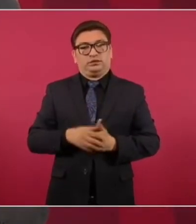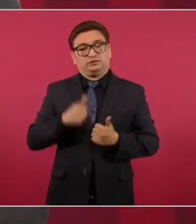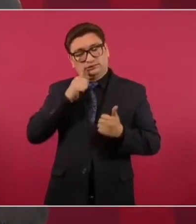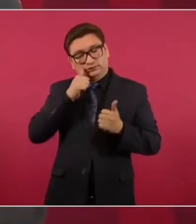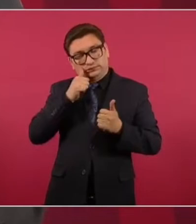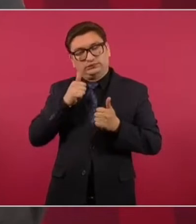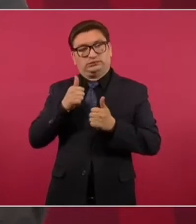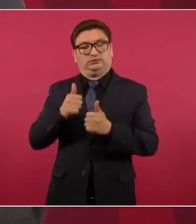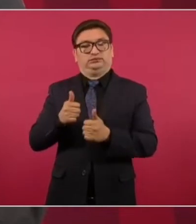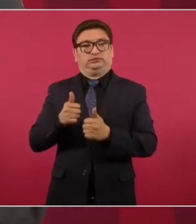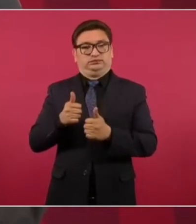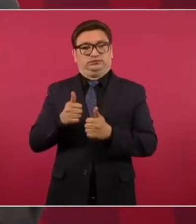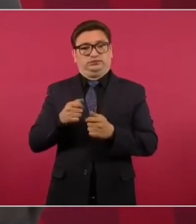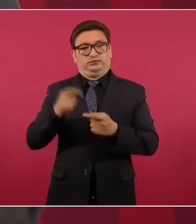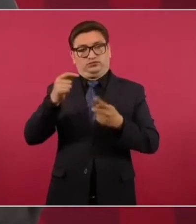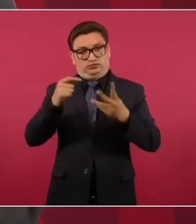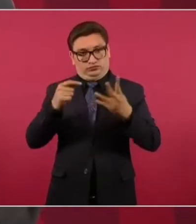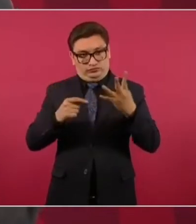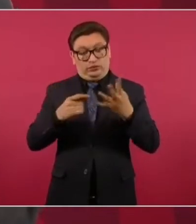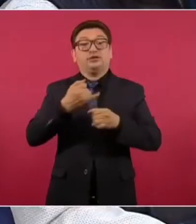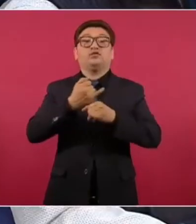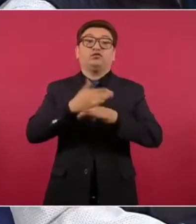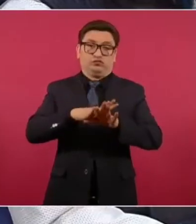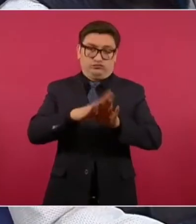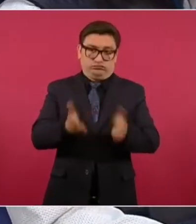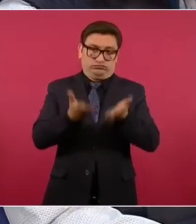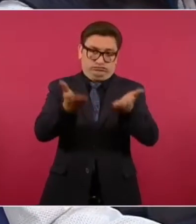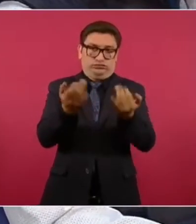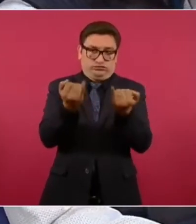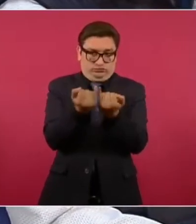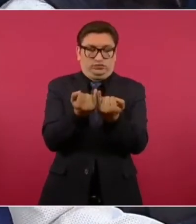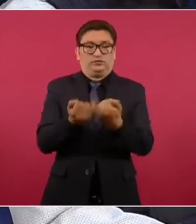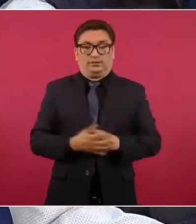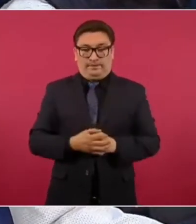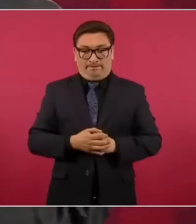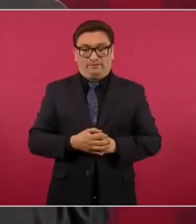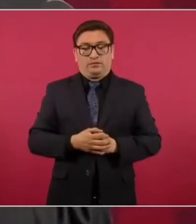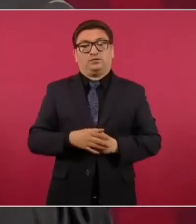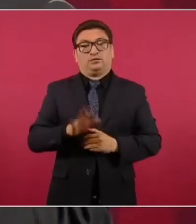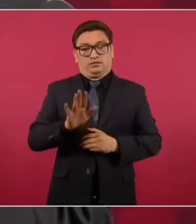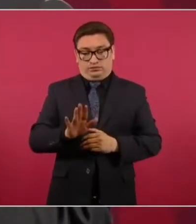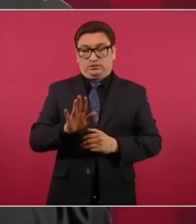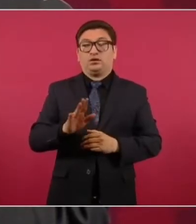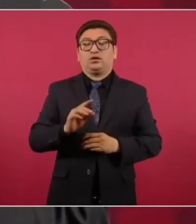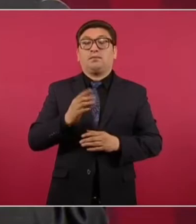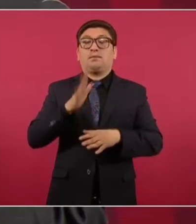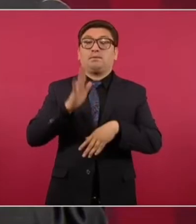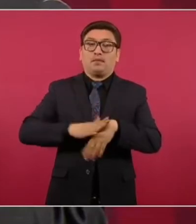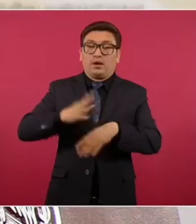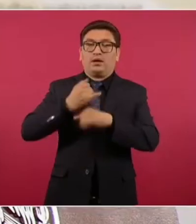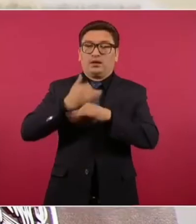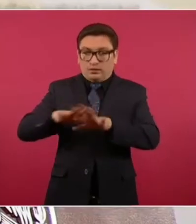atendiendo e informando. Entonces, nada más que tengamos más